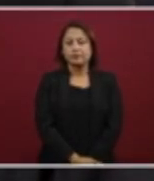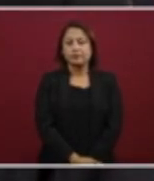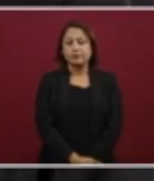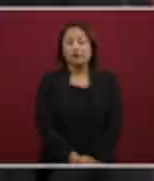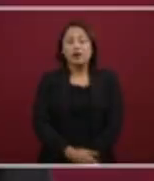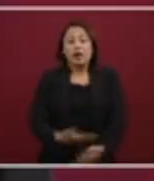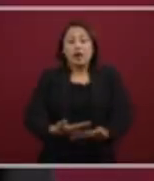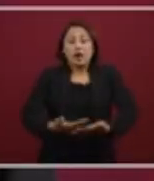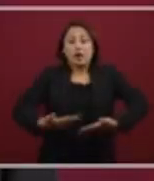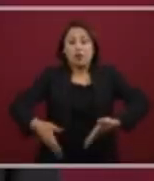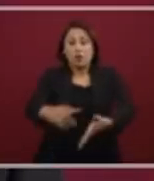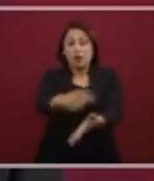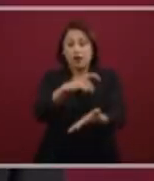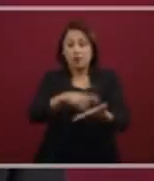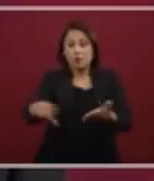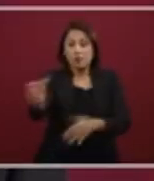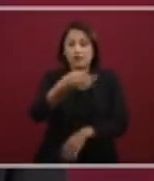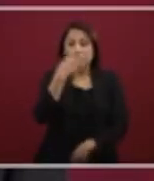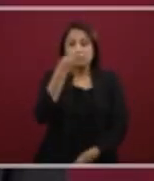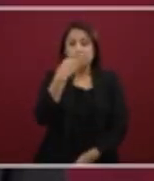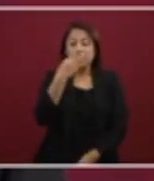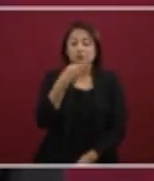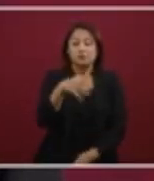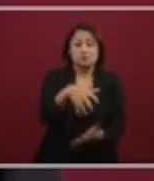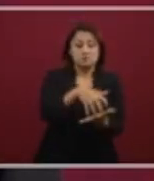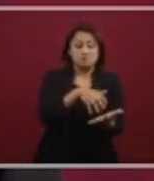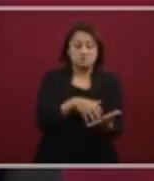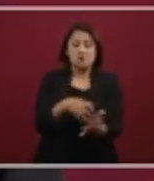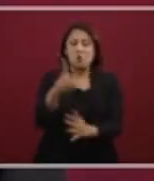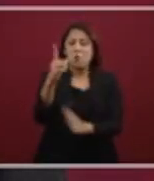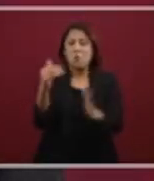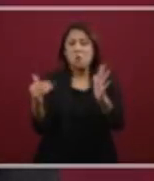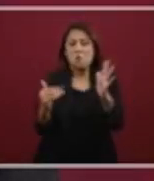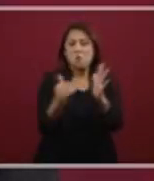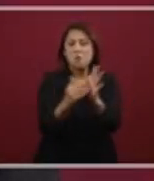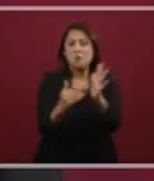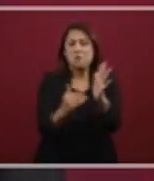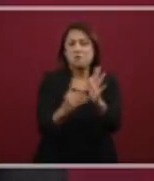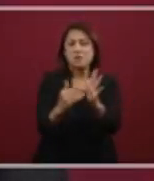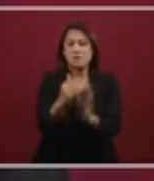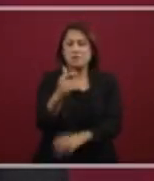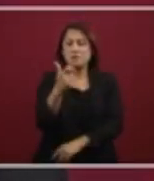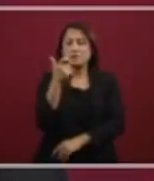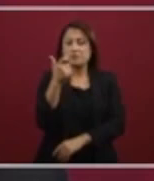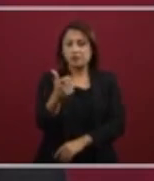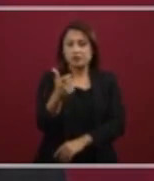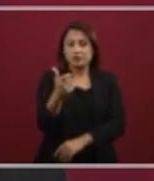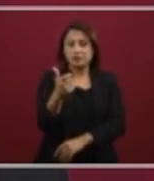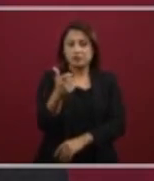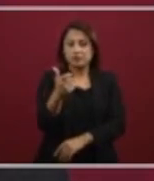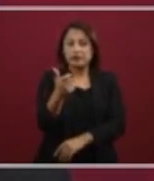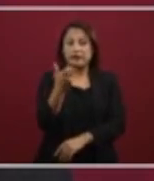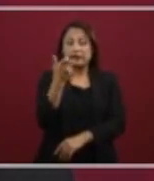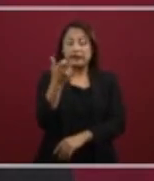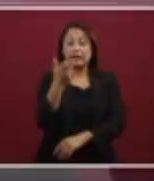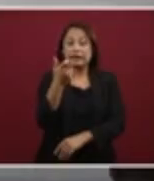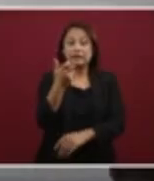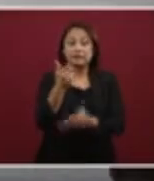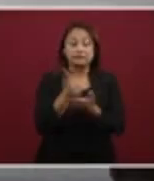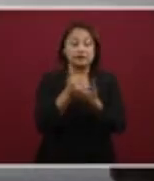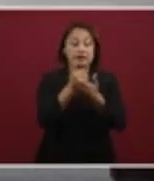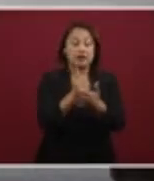más de 1,000 millones de pesos y los tratamientos son